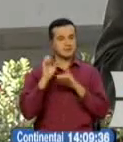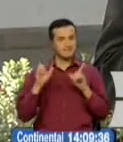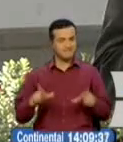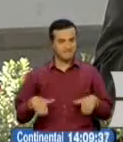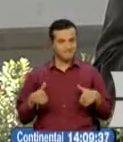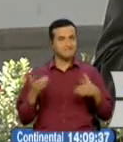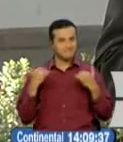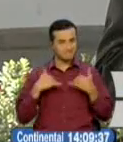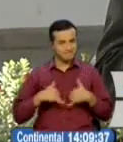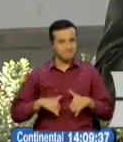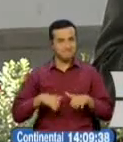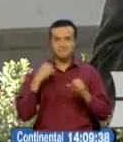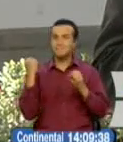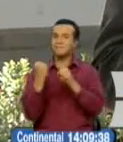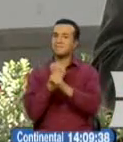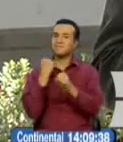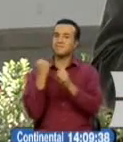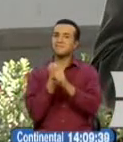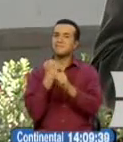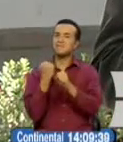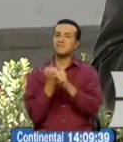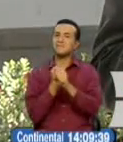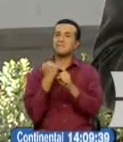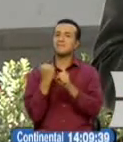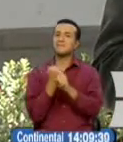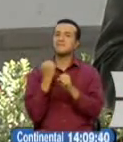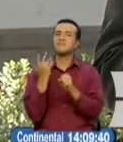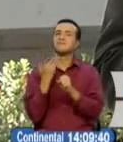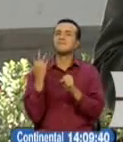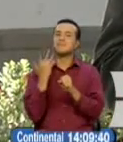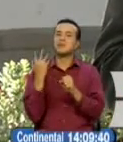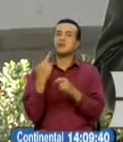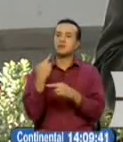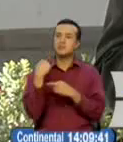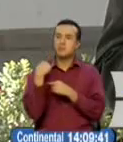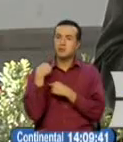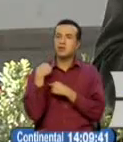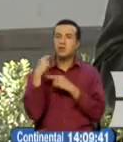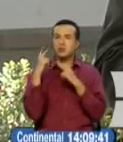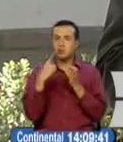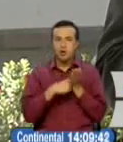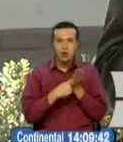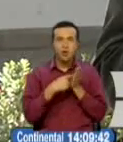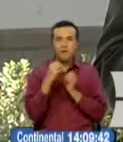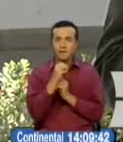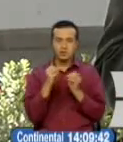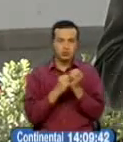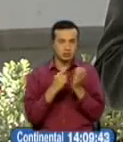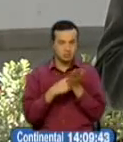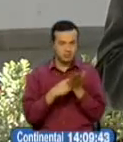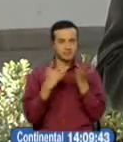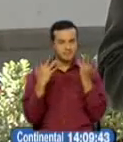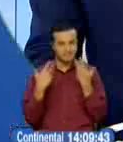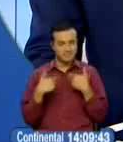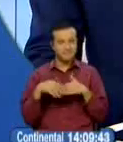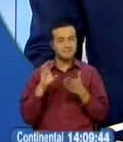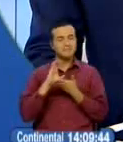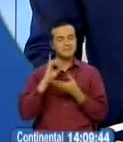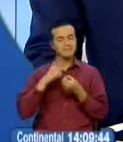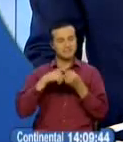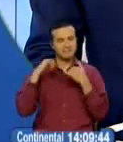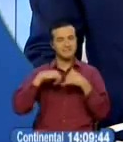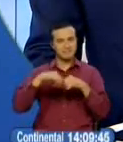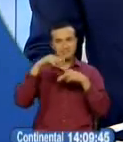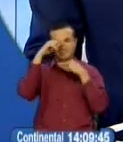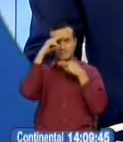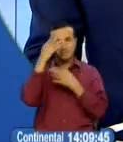Moreno, continuará acá trabajando, realizando tareas de despacho. Hasta aquí nuestro reporte desde el centro de Quito. César, tú sigues